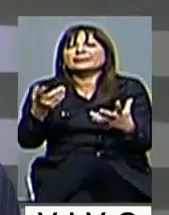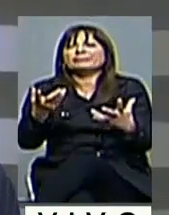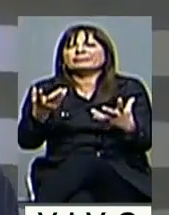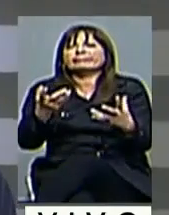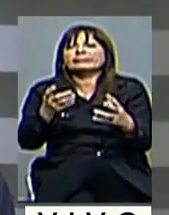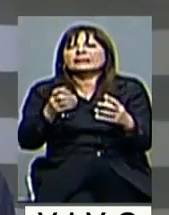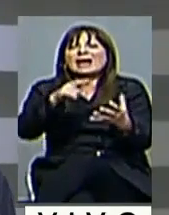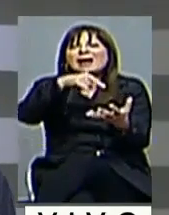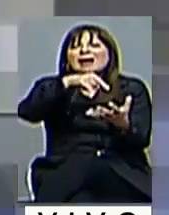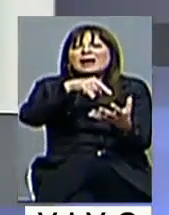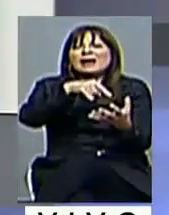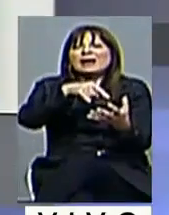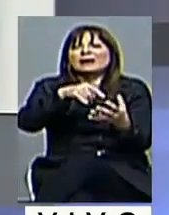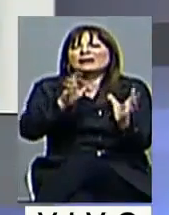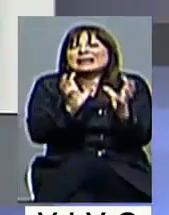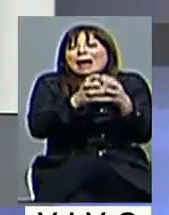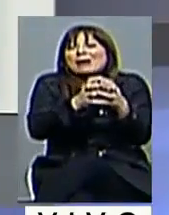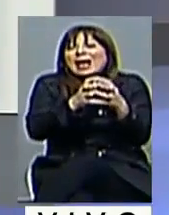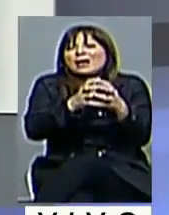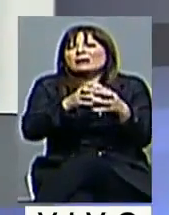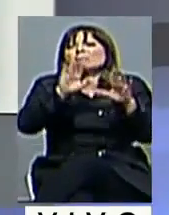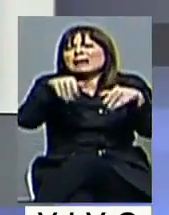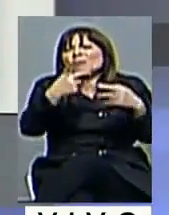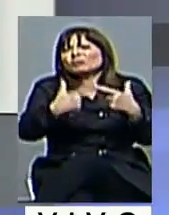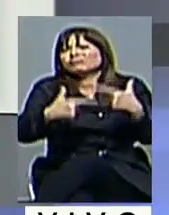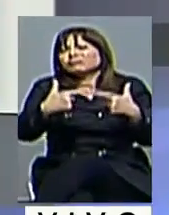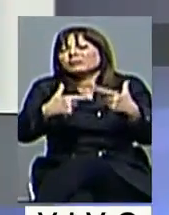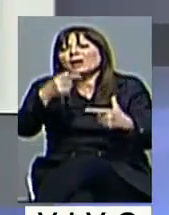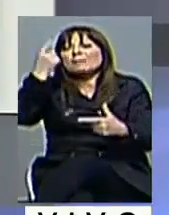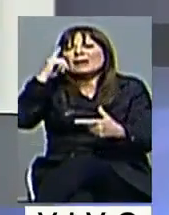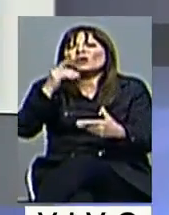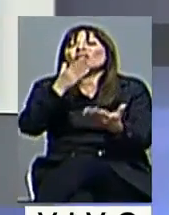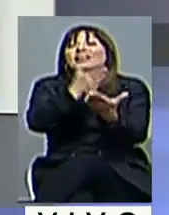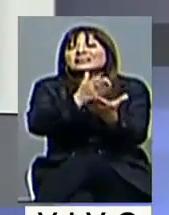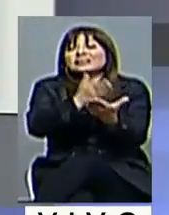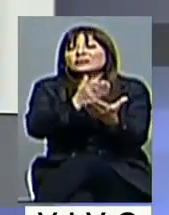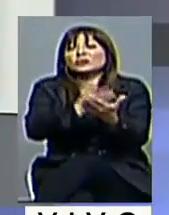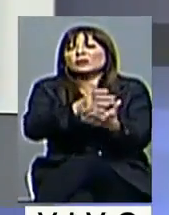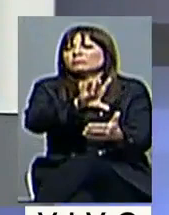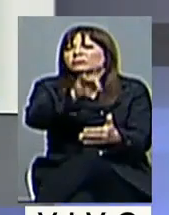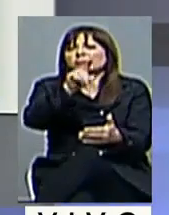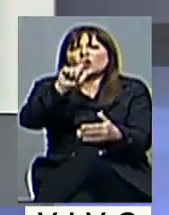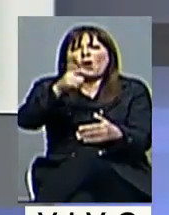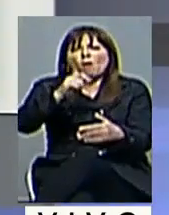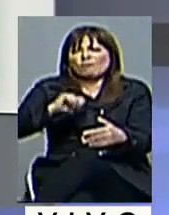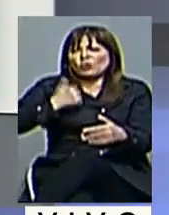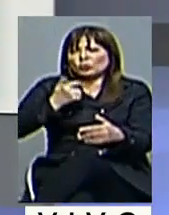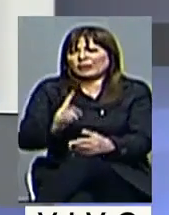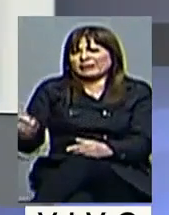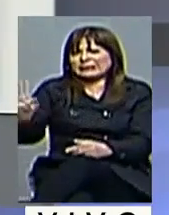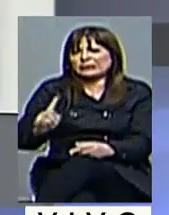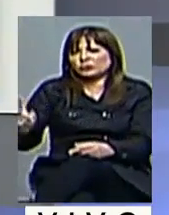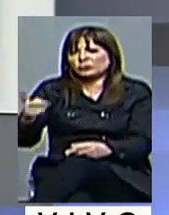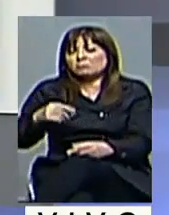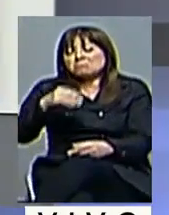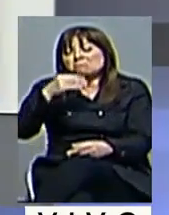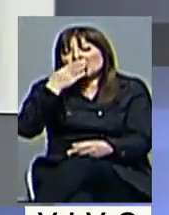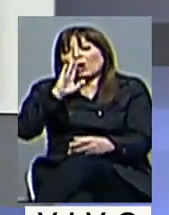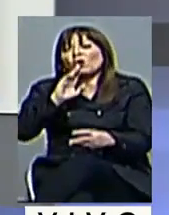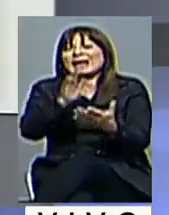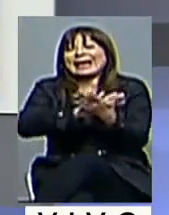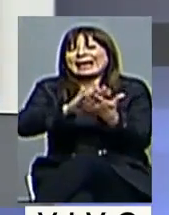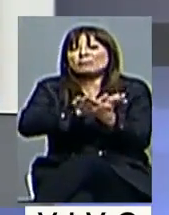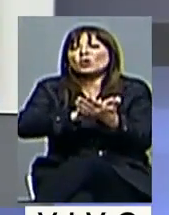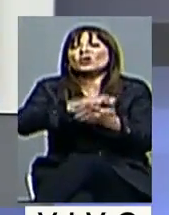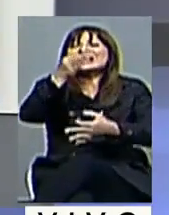la cámara de botones del mismo partido y que por lo tanto las decisiones no se toman de acuerdo a las voluntades de ellos mismos. El mejor ejemplo yo creo que está en